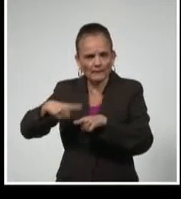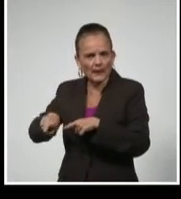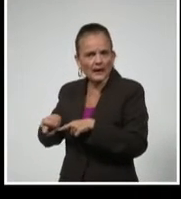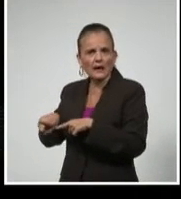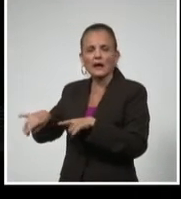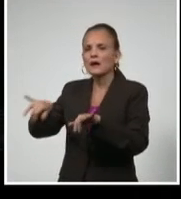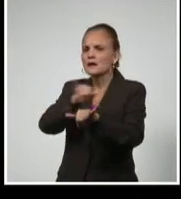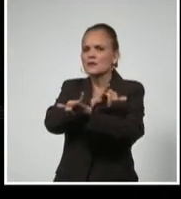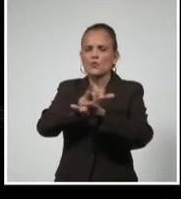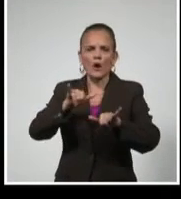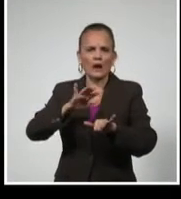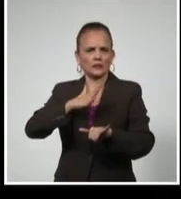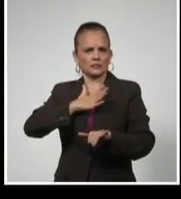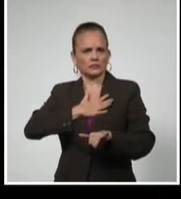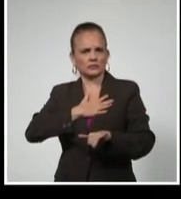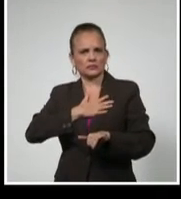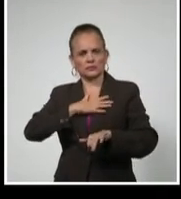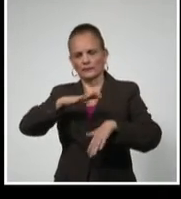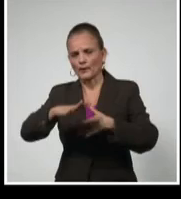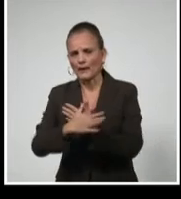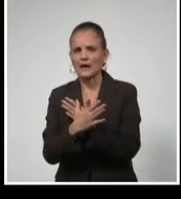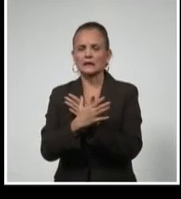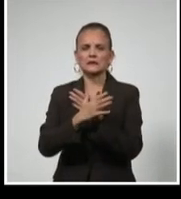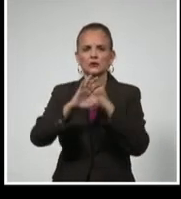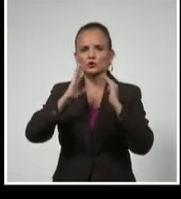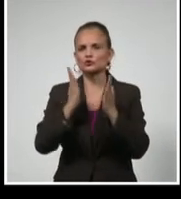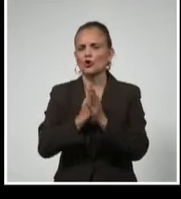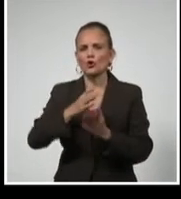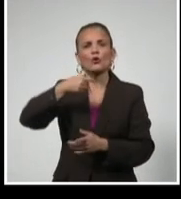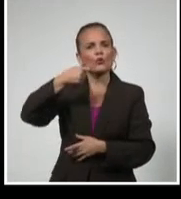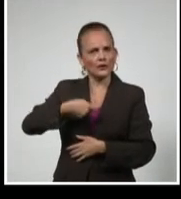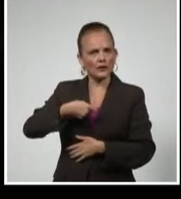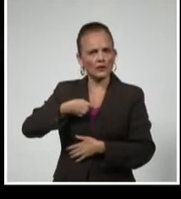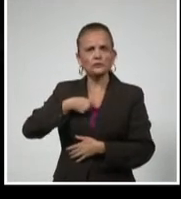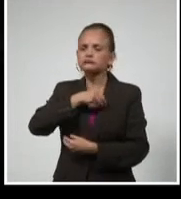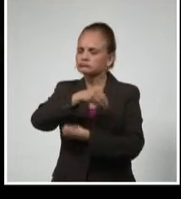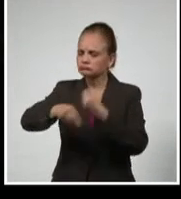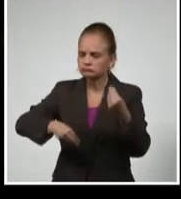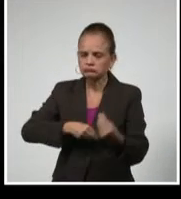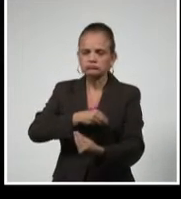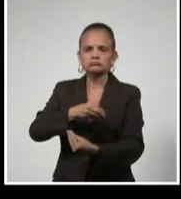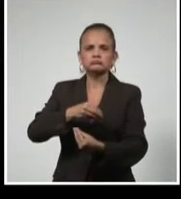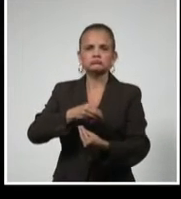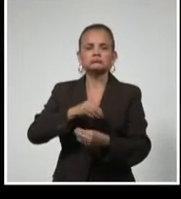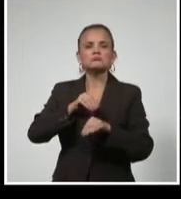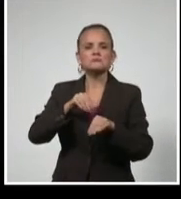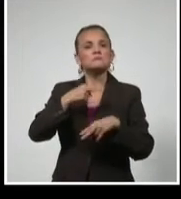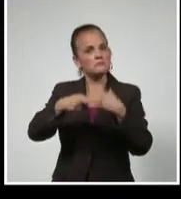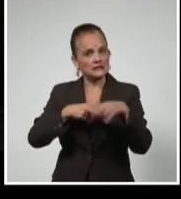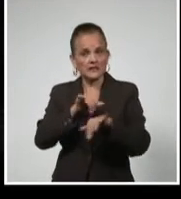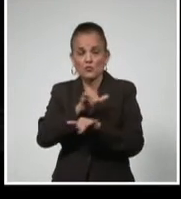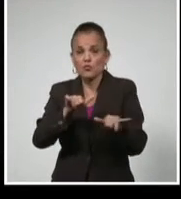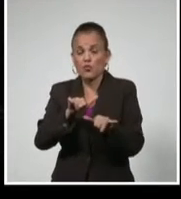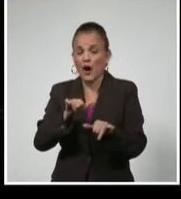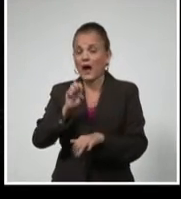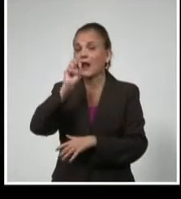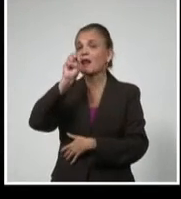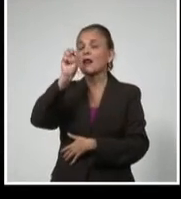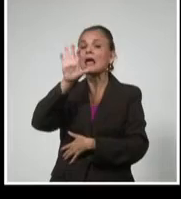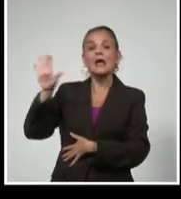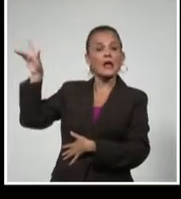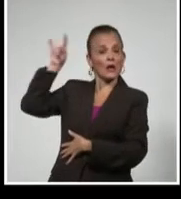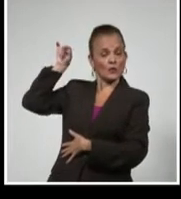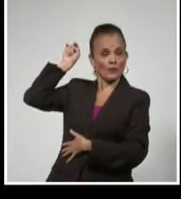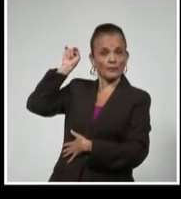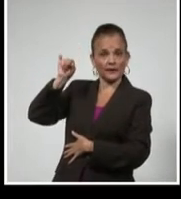Estado soberano y como miembro de la Unión Europea, y la Unión Europea también lo va a hacer en el marco de las